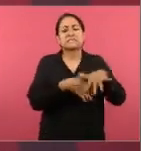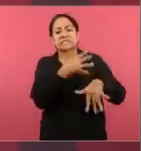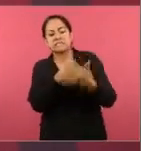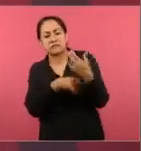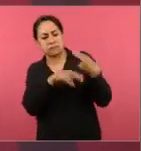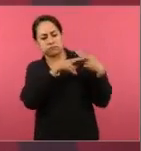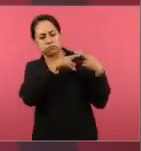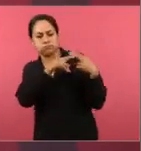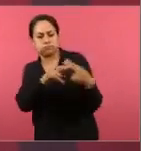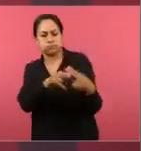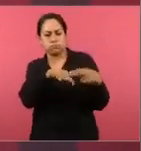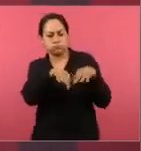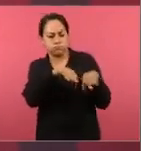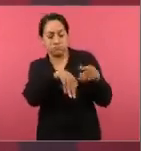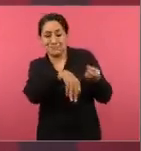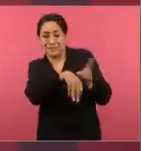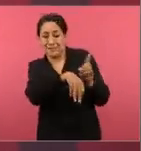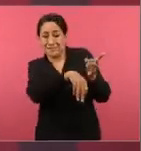al diario,